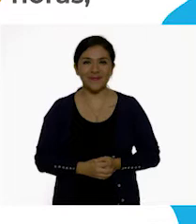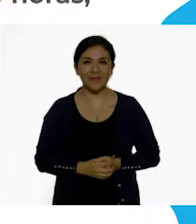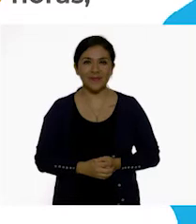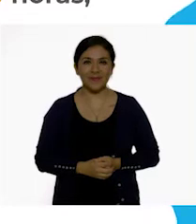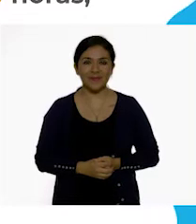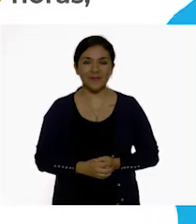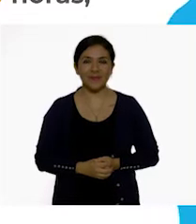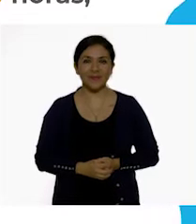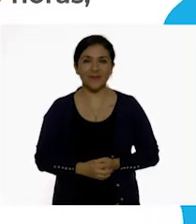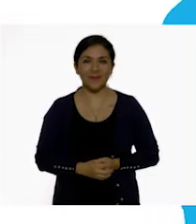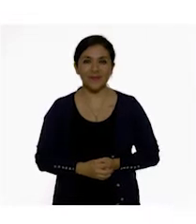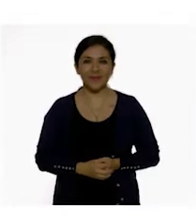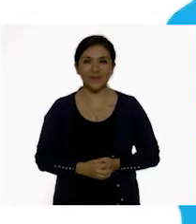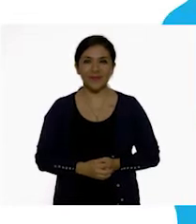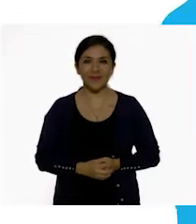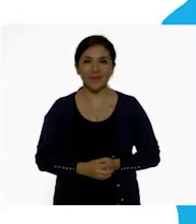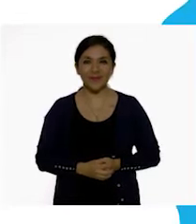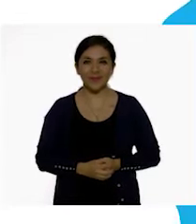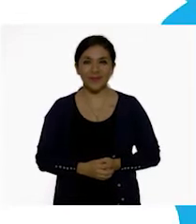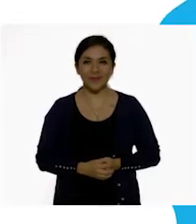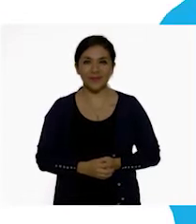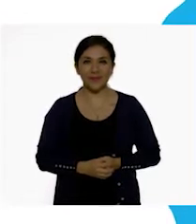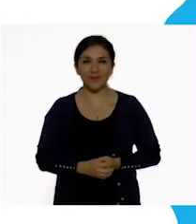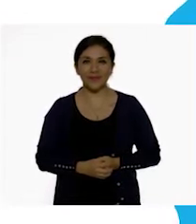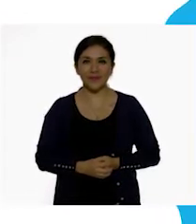5541-720413 con 100 líneas.